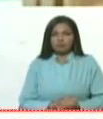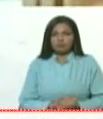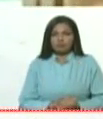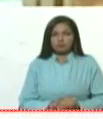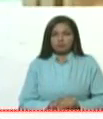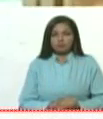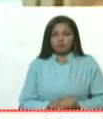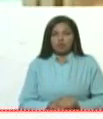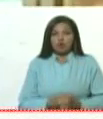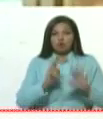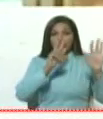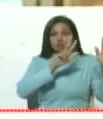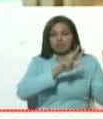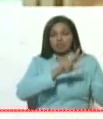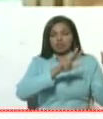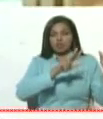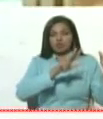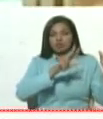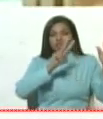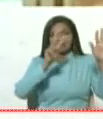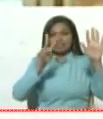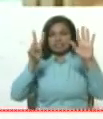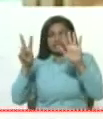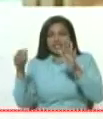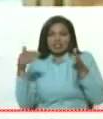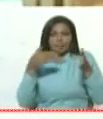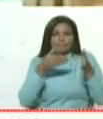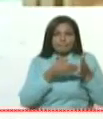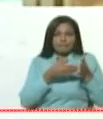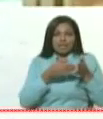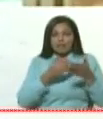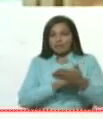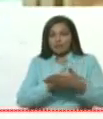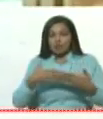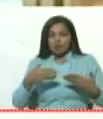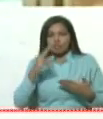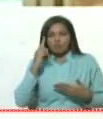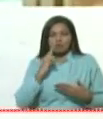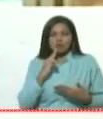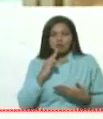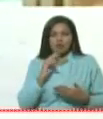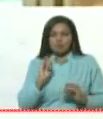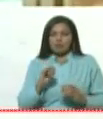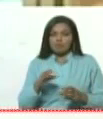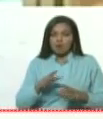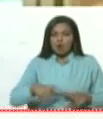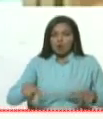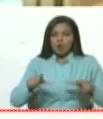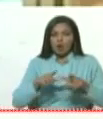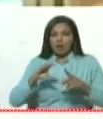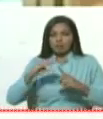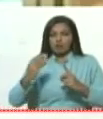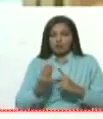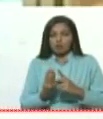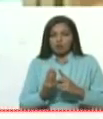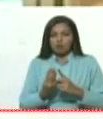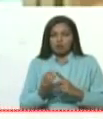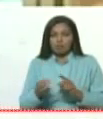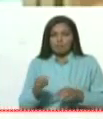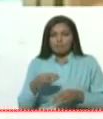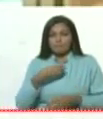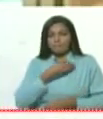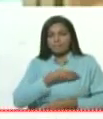877 mil, dice aquí, millones de bolívares al campo de la cultura en el marco de la